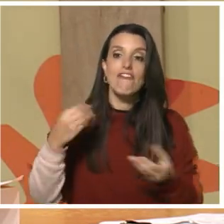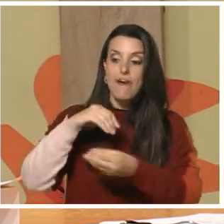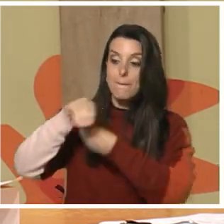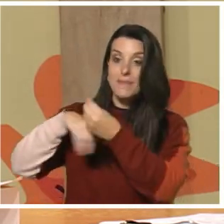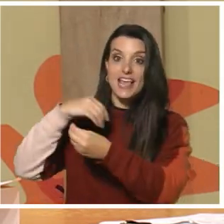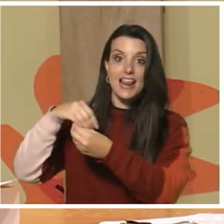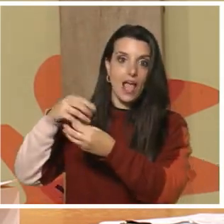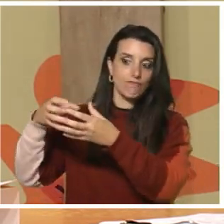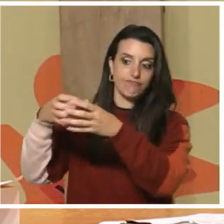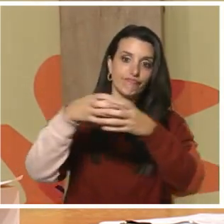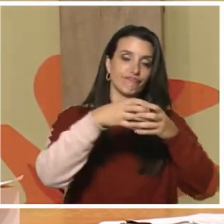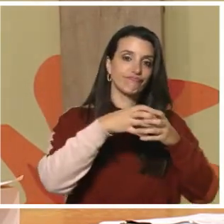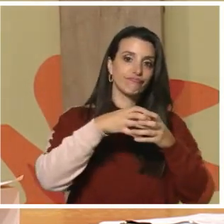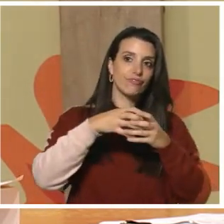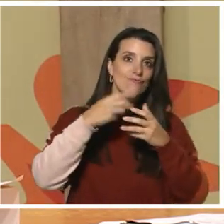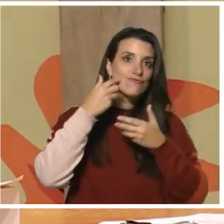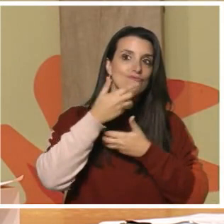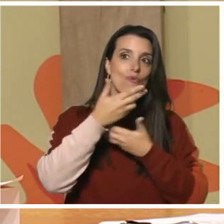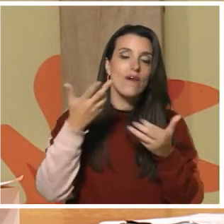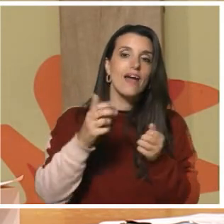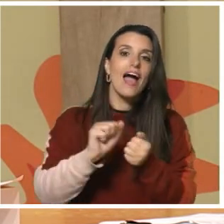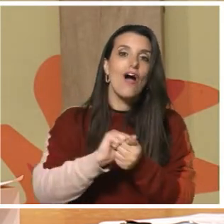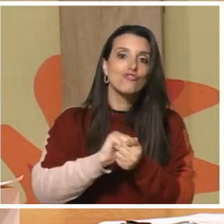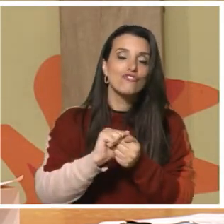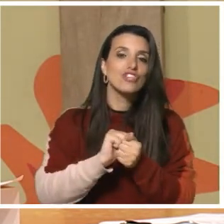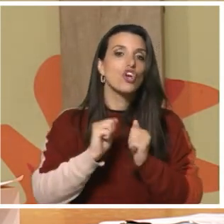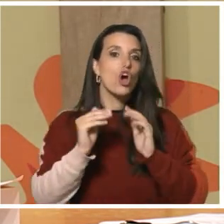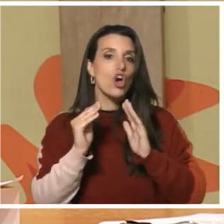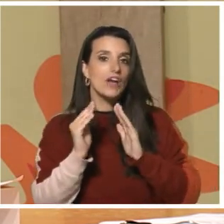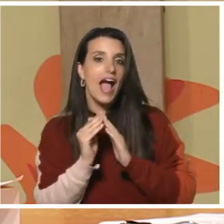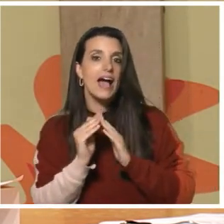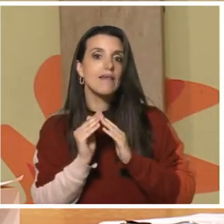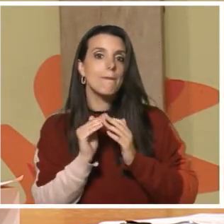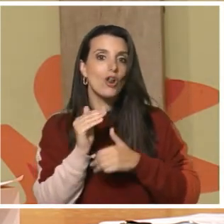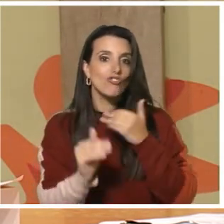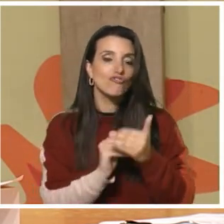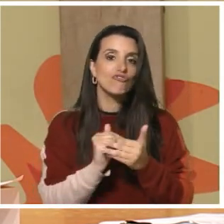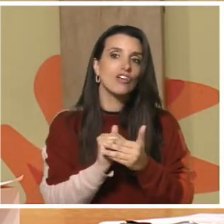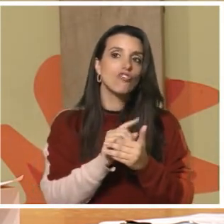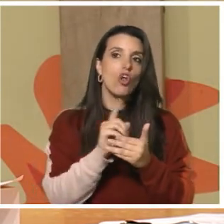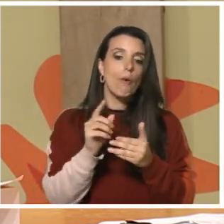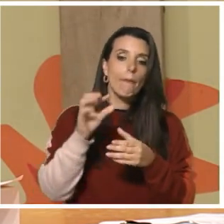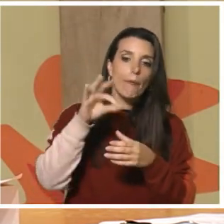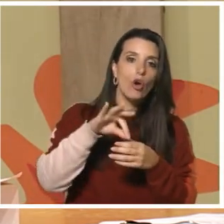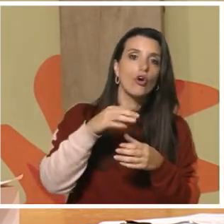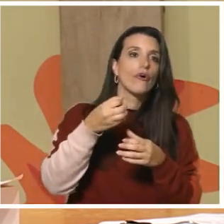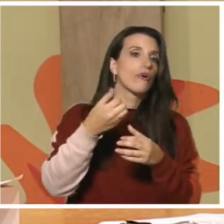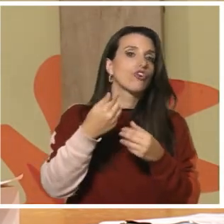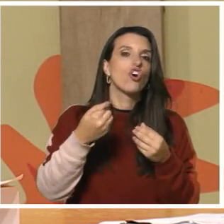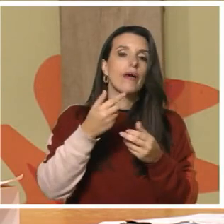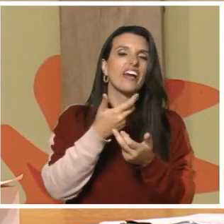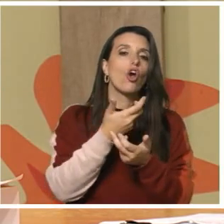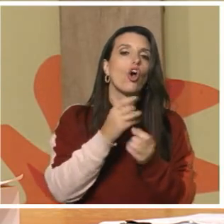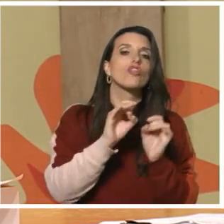familia, cada productor va y muestra, bueno, yo hago este jaboncito en mi casa, hago tal proceso, no le pongo arsénico, que esto contamina el agua,